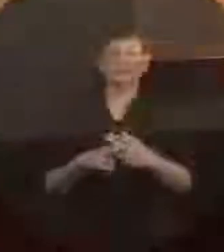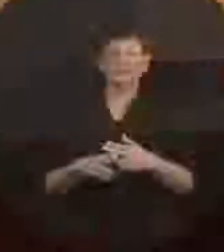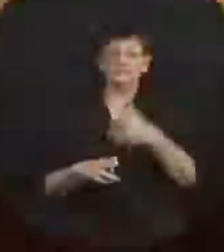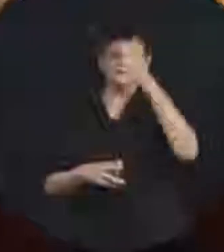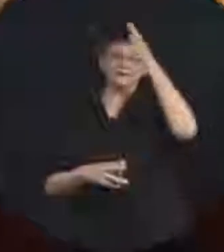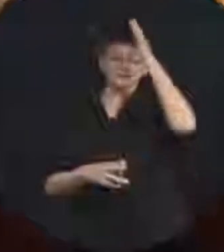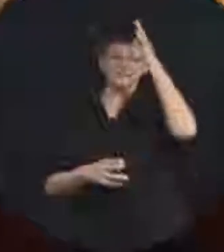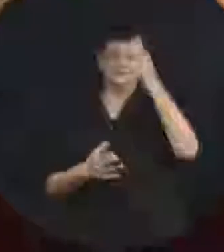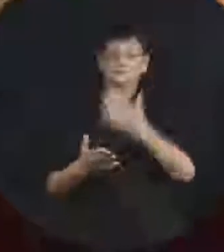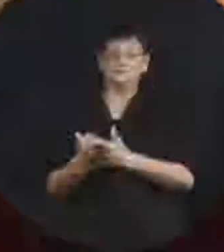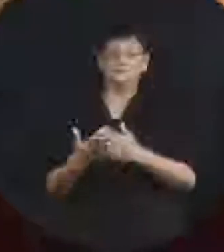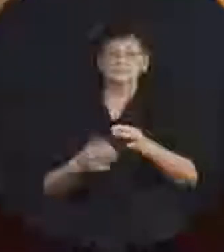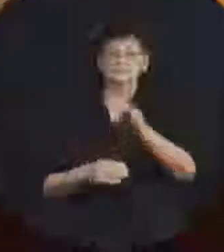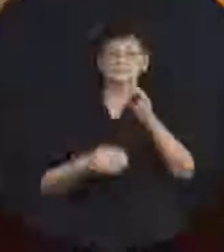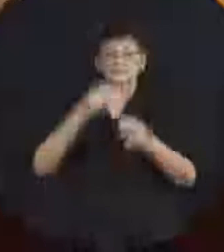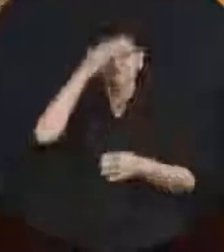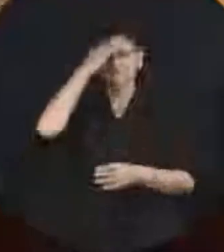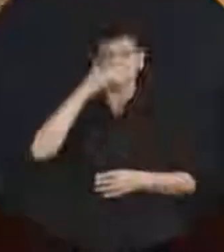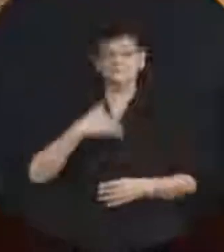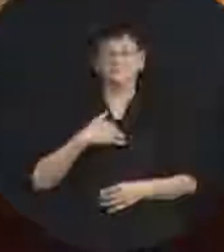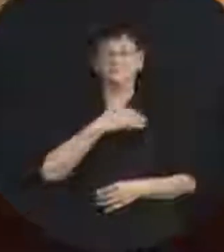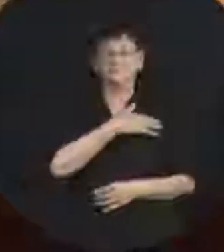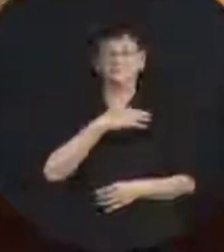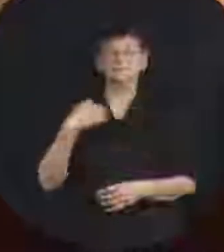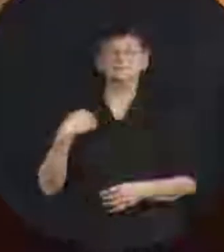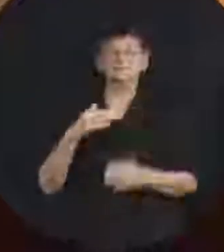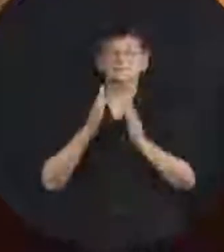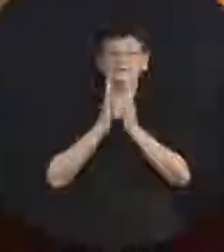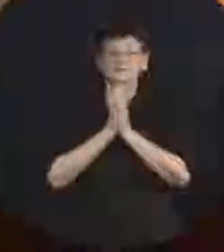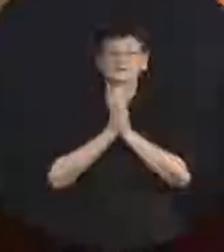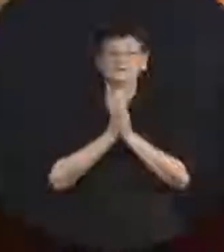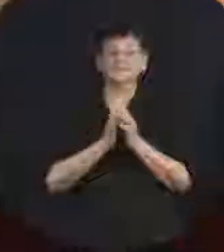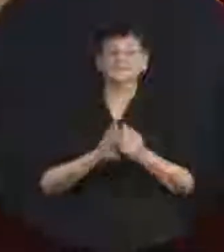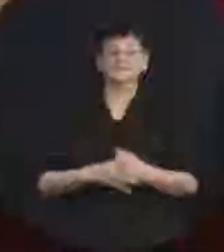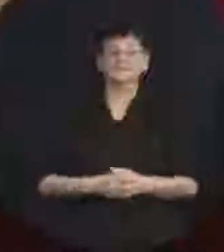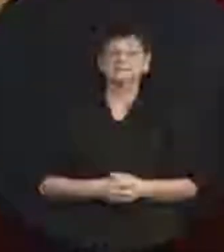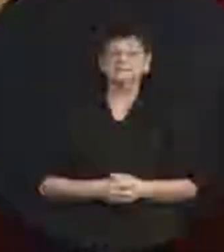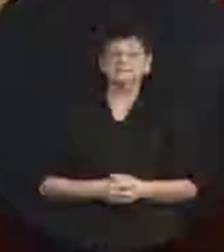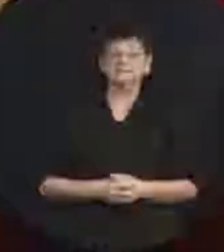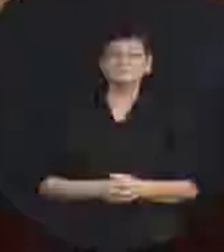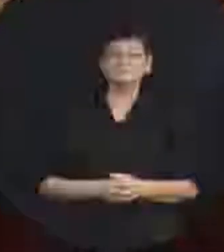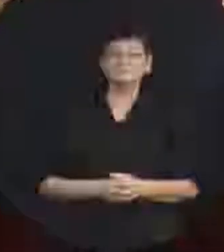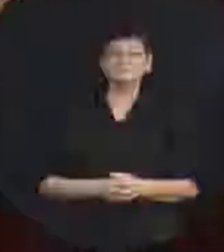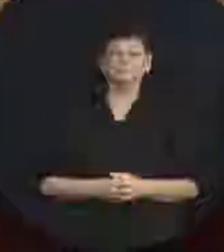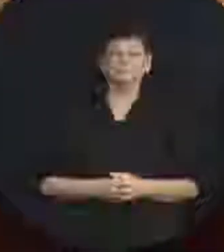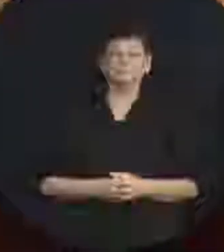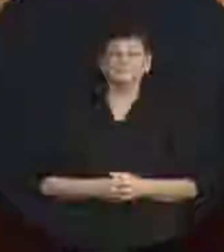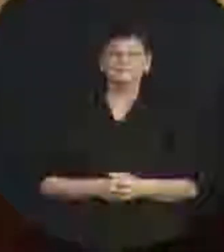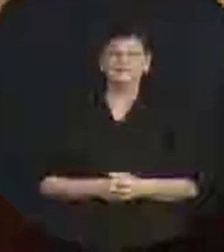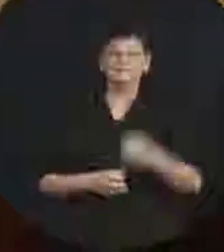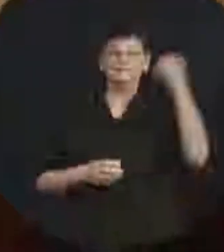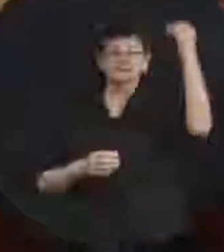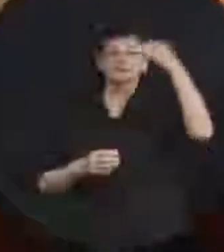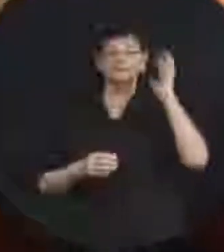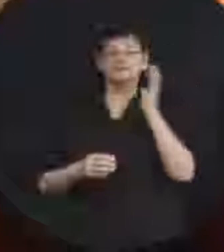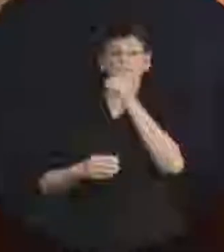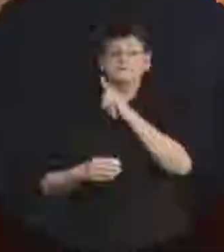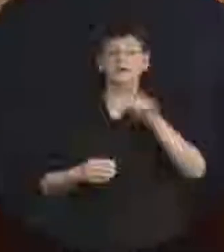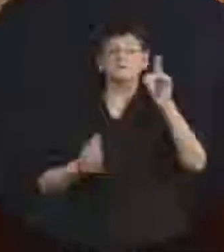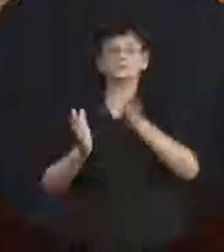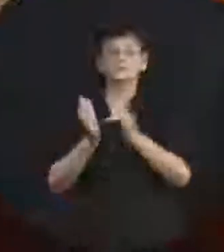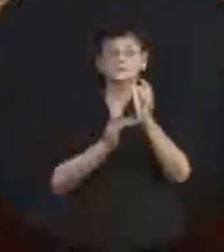En el nombre del Padre, y del Hijo, y del Espíritu Santo. Amén. La gracia de nuestro